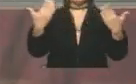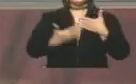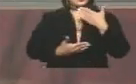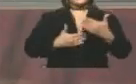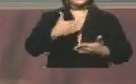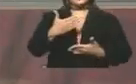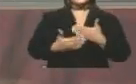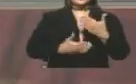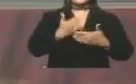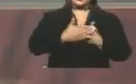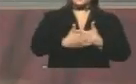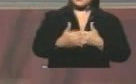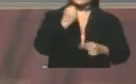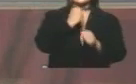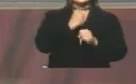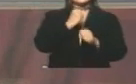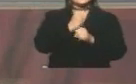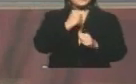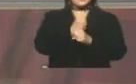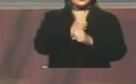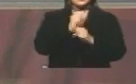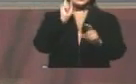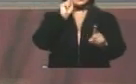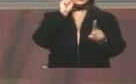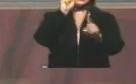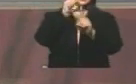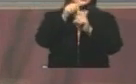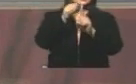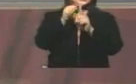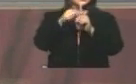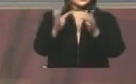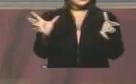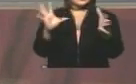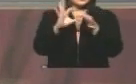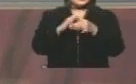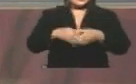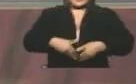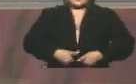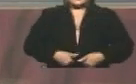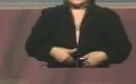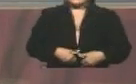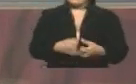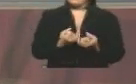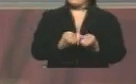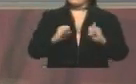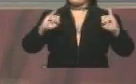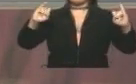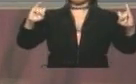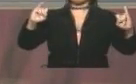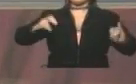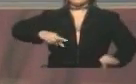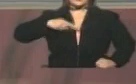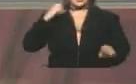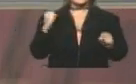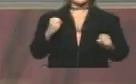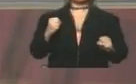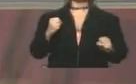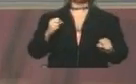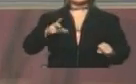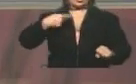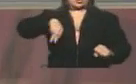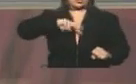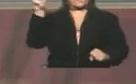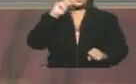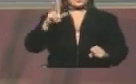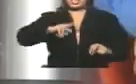Oscar, entonces avanzando, trabajando hacia esa emancipación en la que, bueno, nosotros con esa rebeldía con causa, además. Así